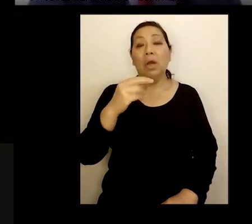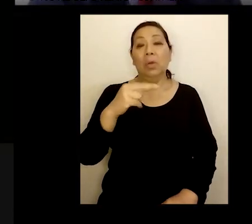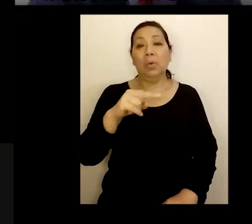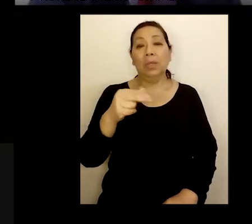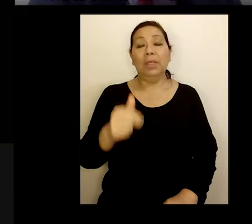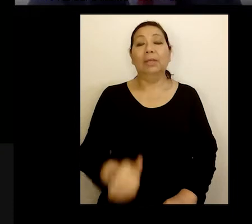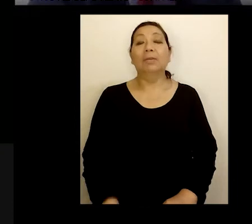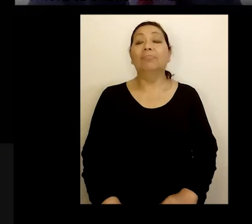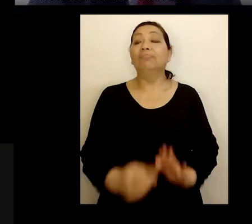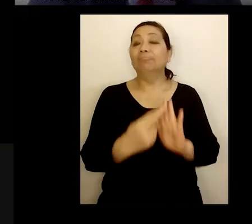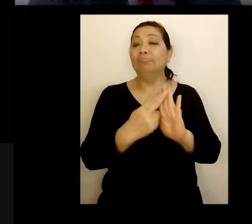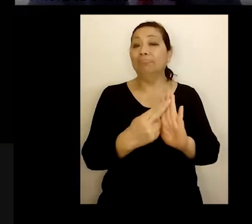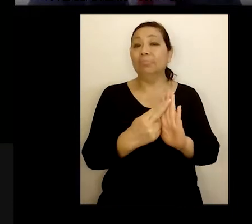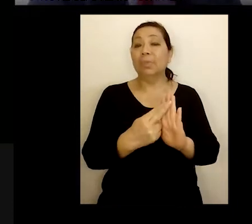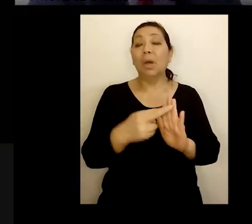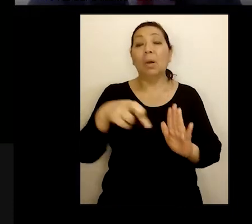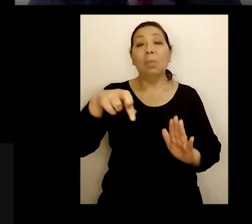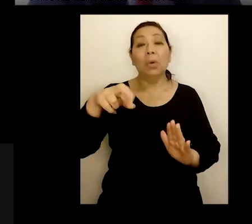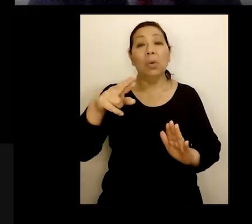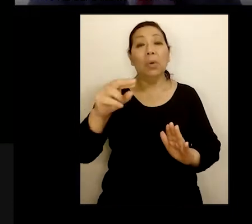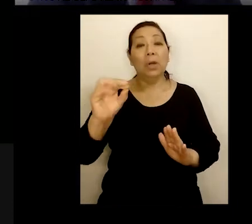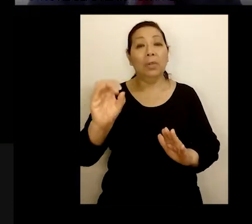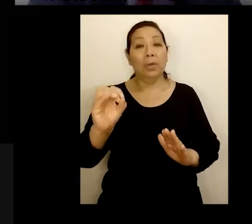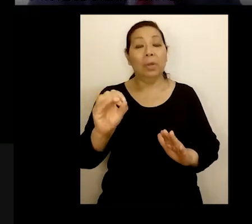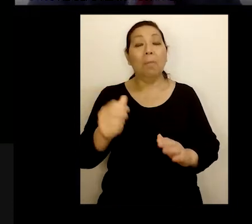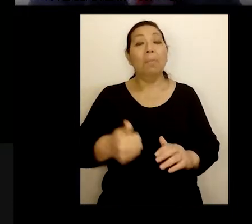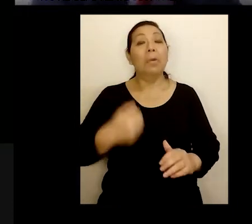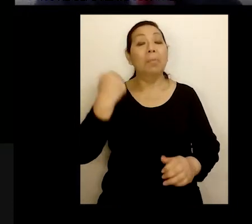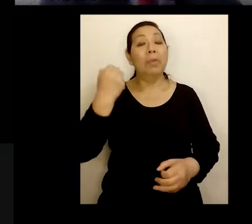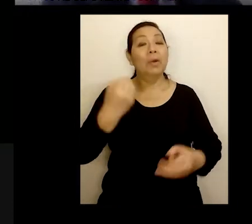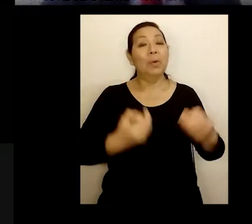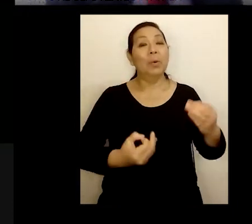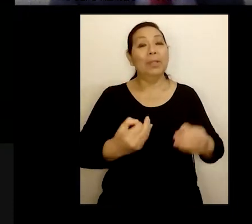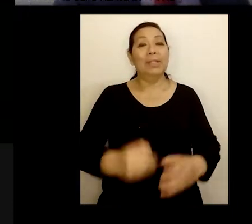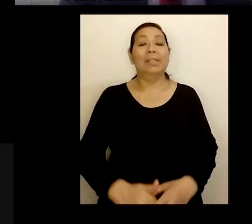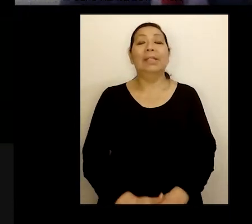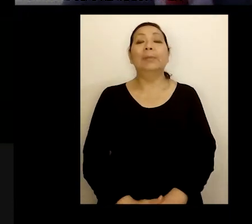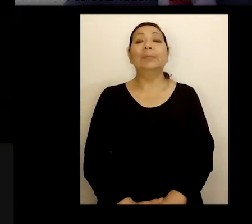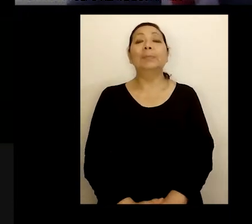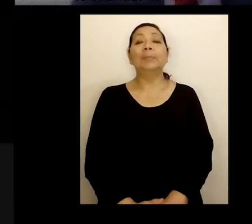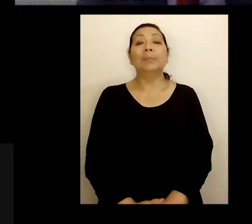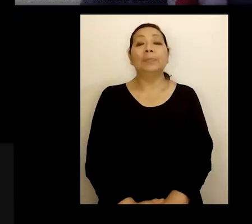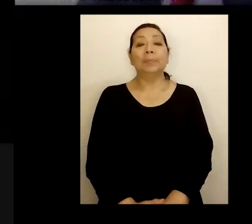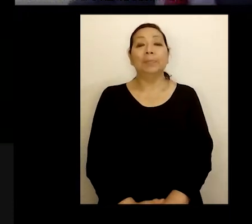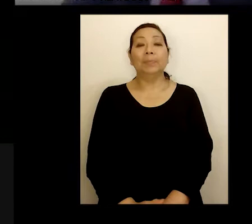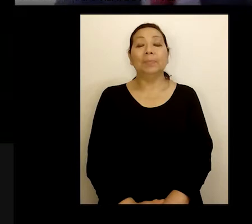Penadillo en representación de la Procuraduría Pública del Poder Judicial.